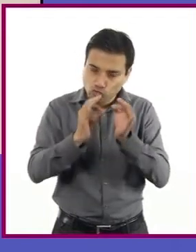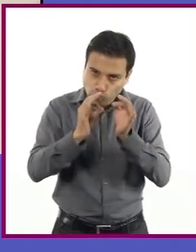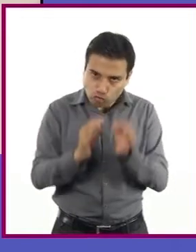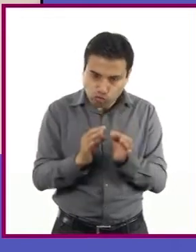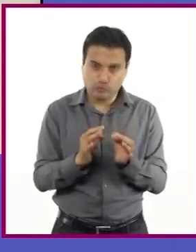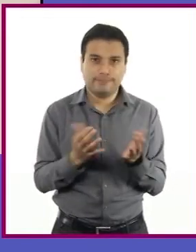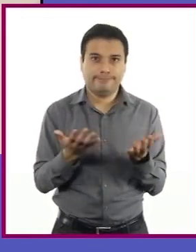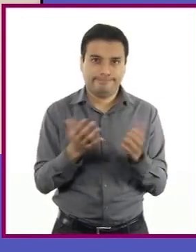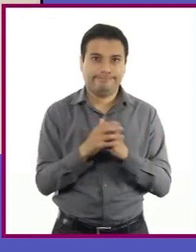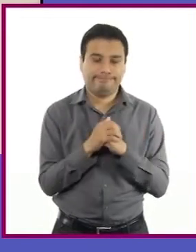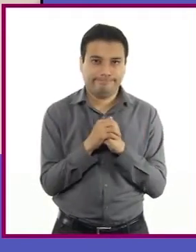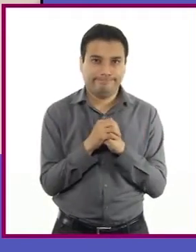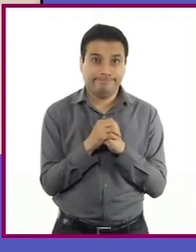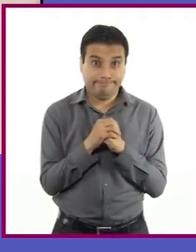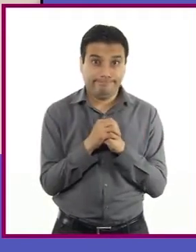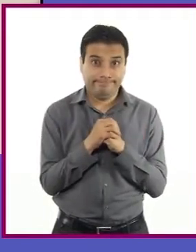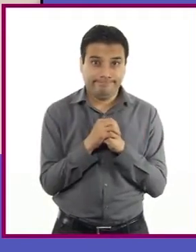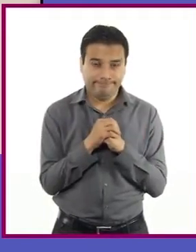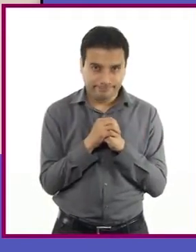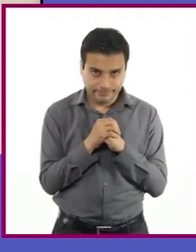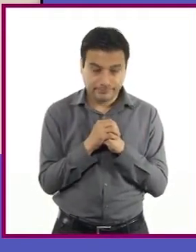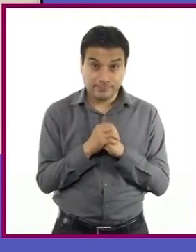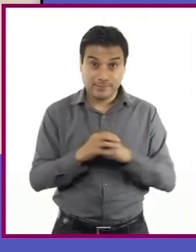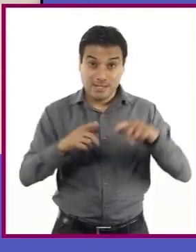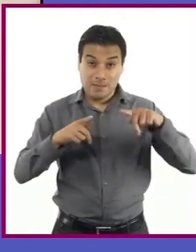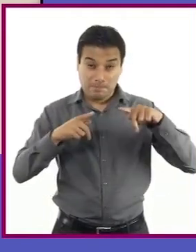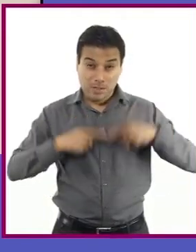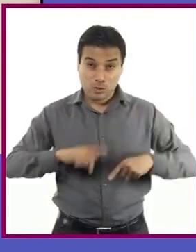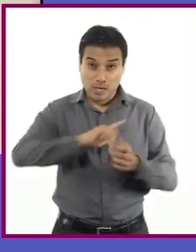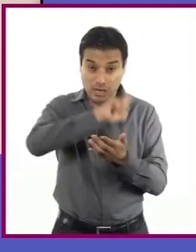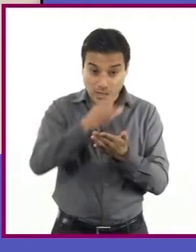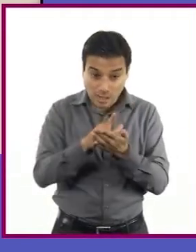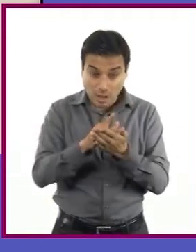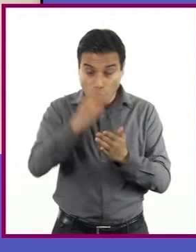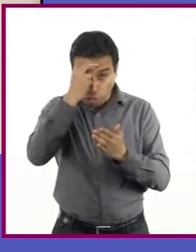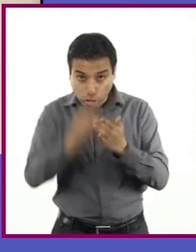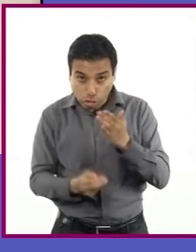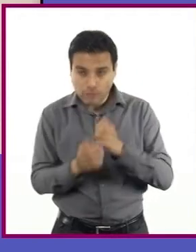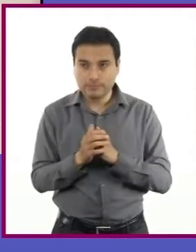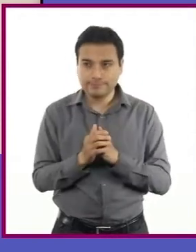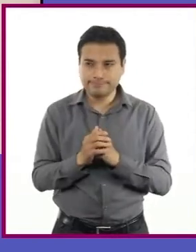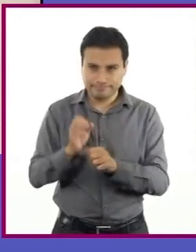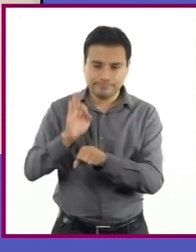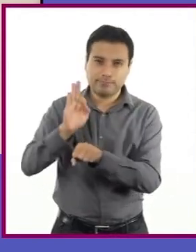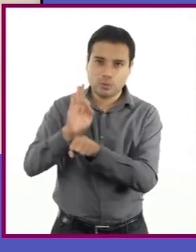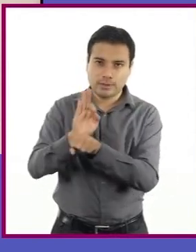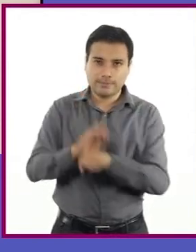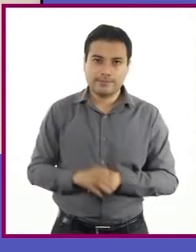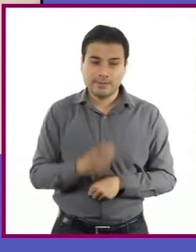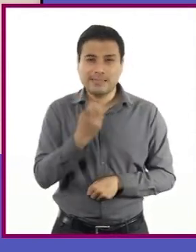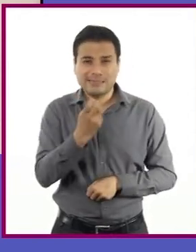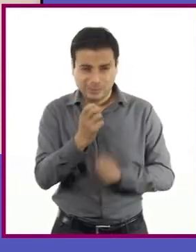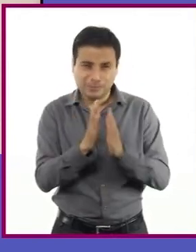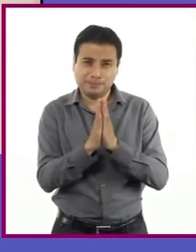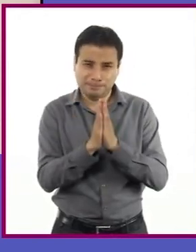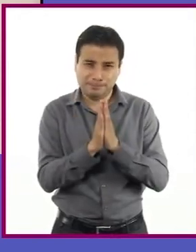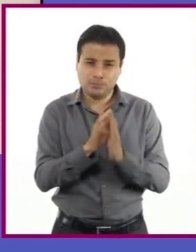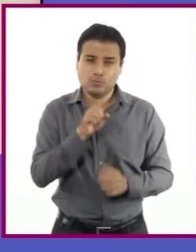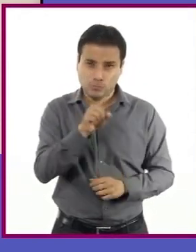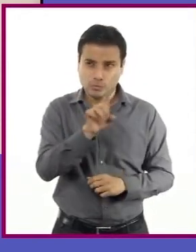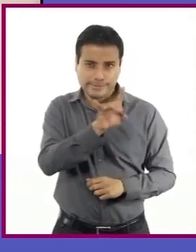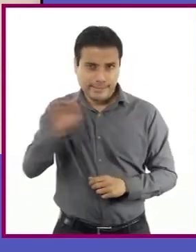vergüenza. Que el violador del derecho sea cobijado por el derecho. Esa será, Juárez, su segunda